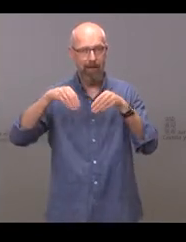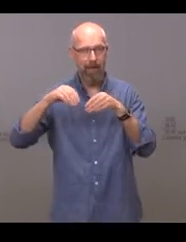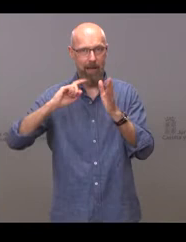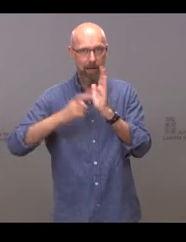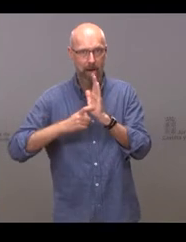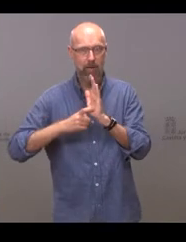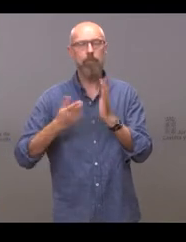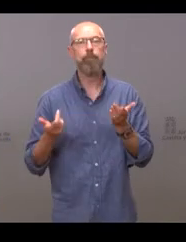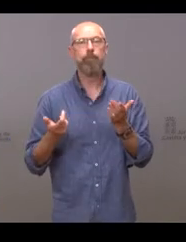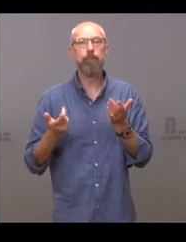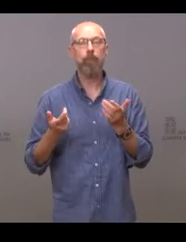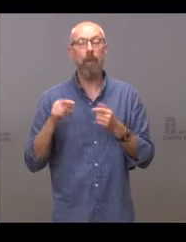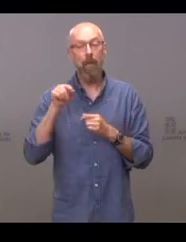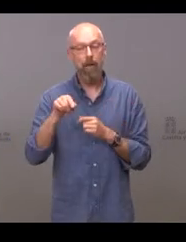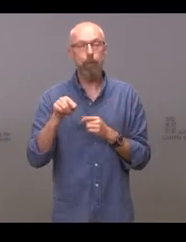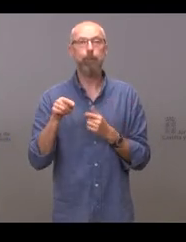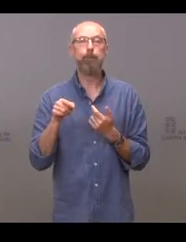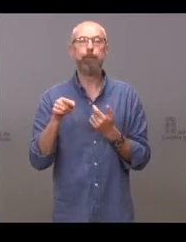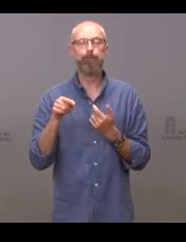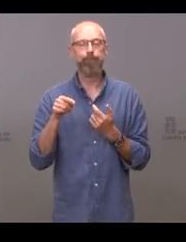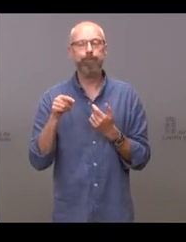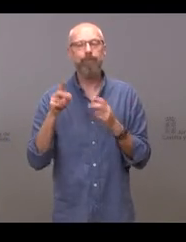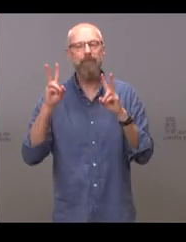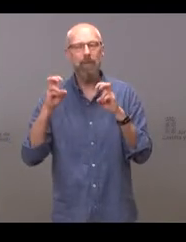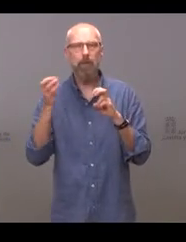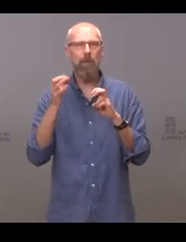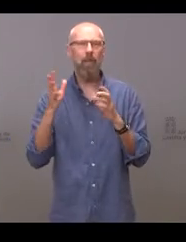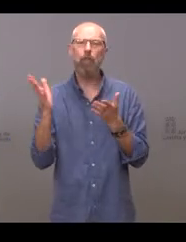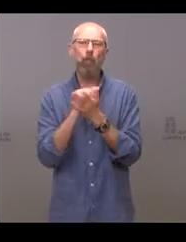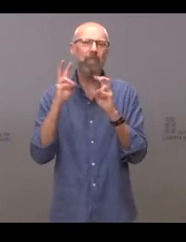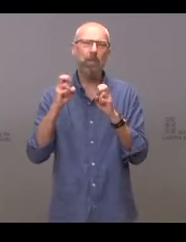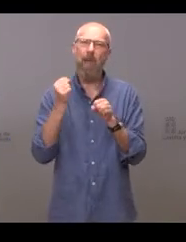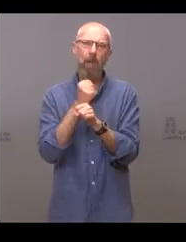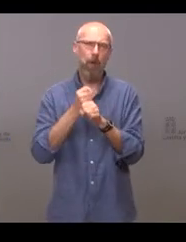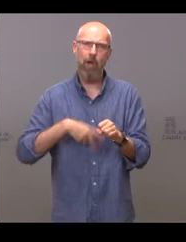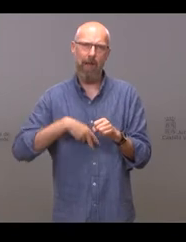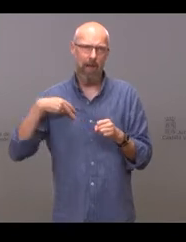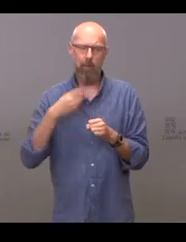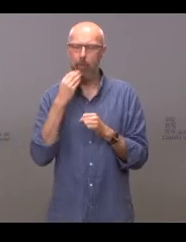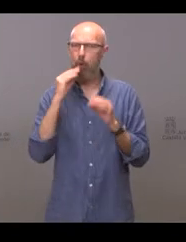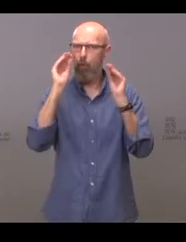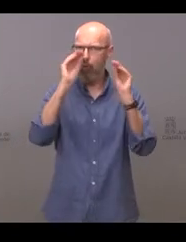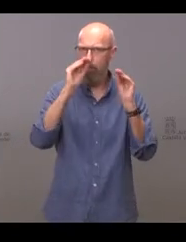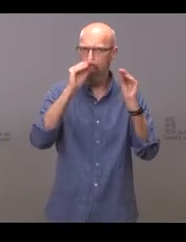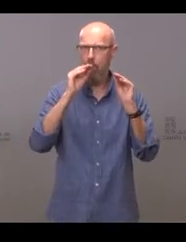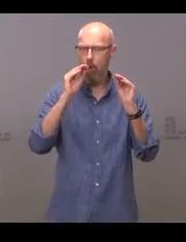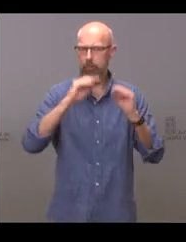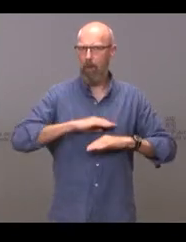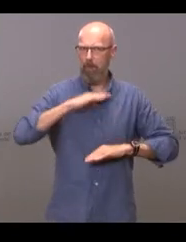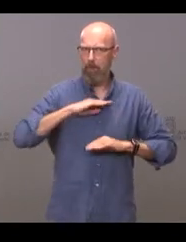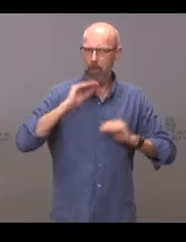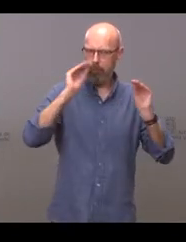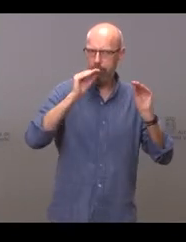que tiene que ver con todo lo que es el empleo es decir la formación y la capacitación de las personas